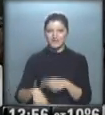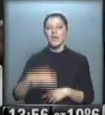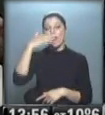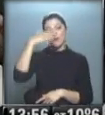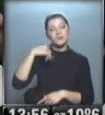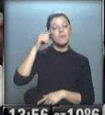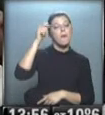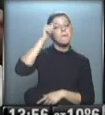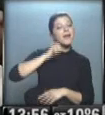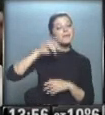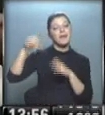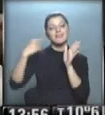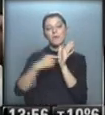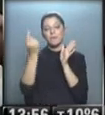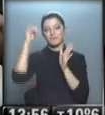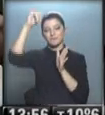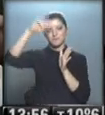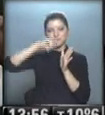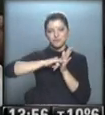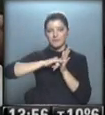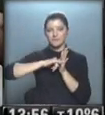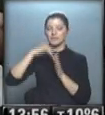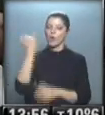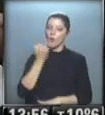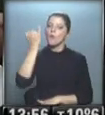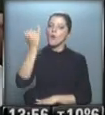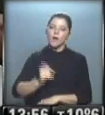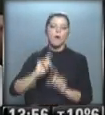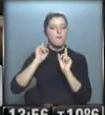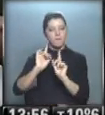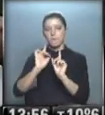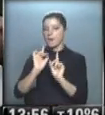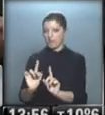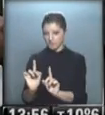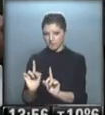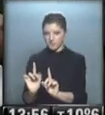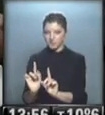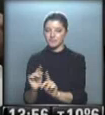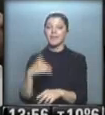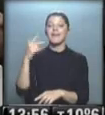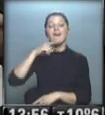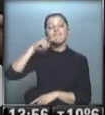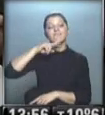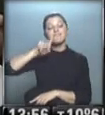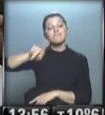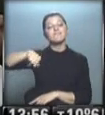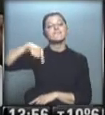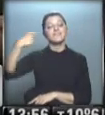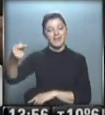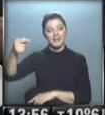Buenos Aires el jueves viene haciendo la misma ruta que describí recién y el viernes